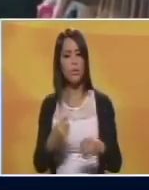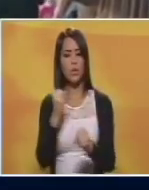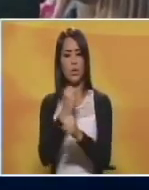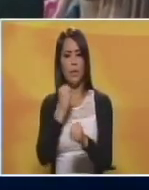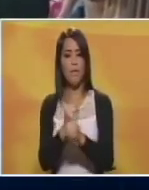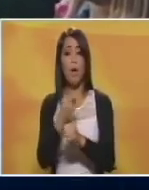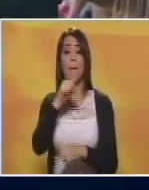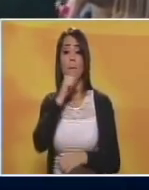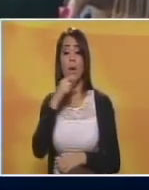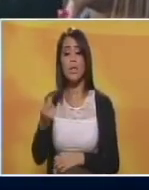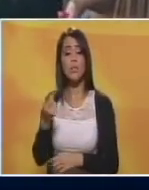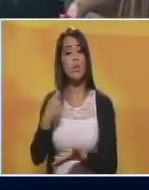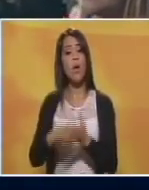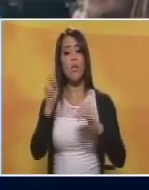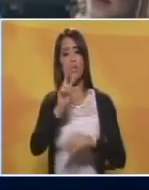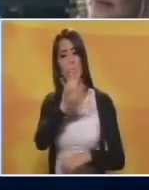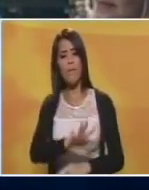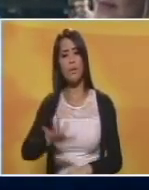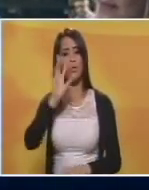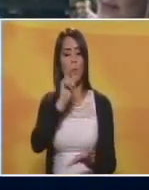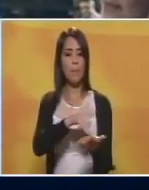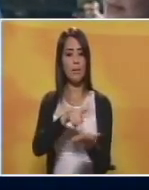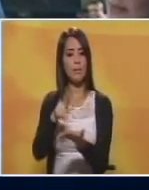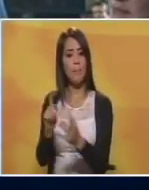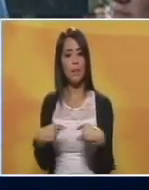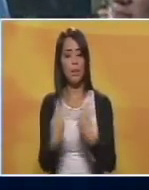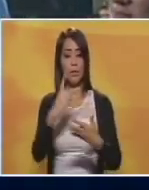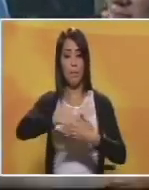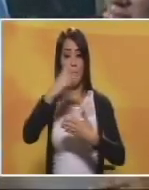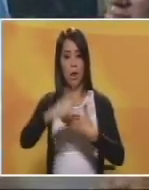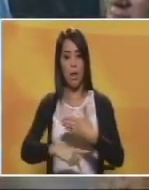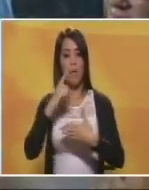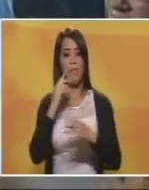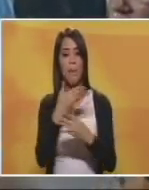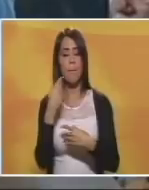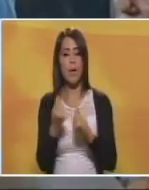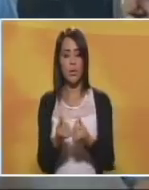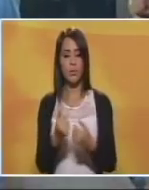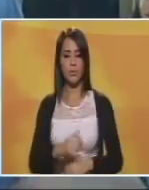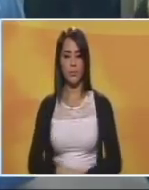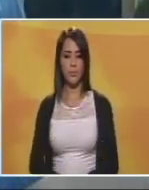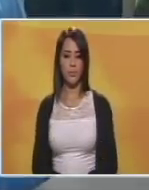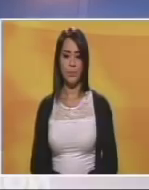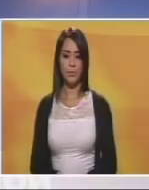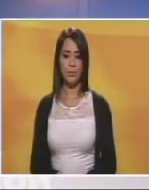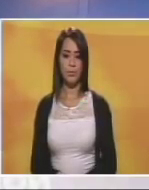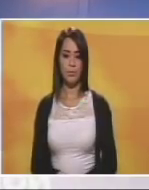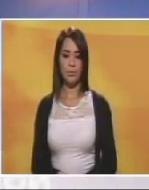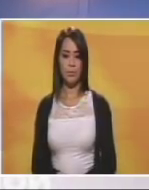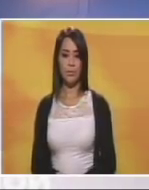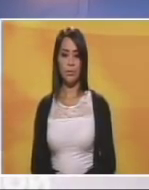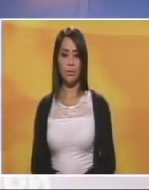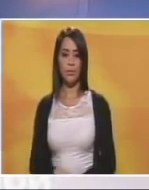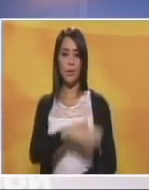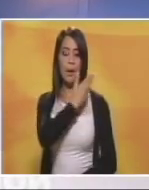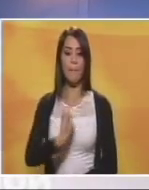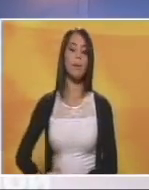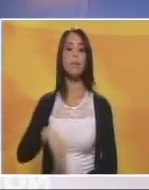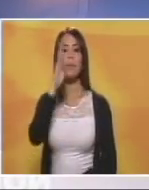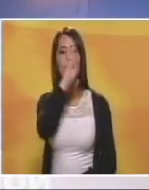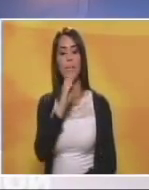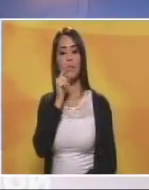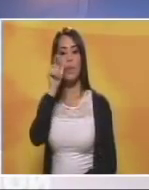trabajadores y pensionados de todo el país para participar en este programa de recuperación económica. El presidente de